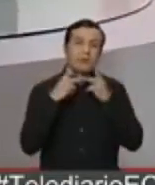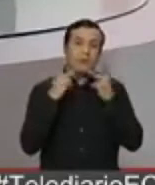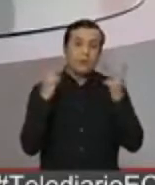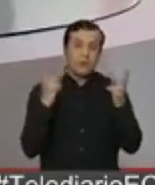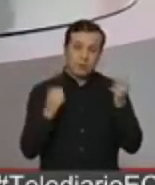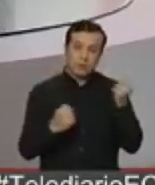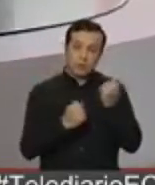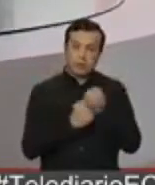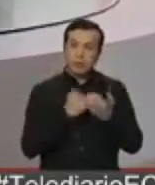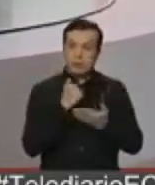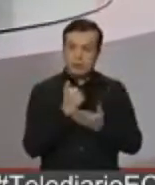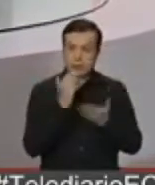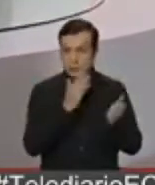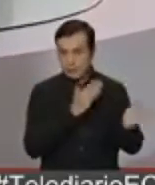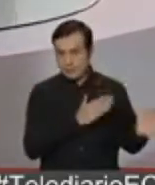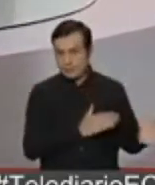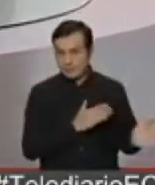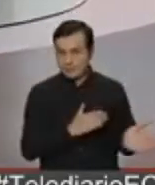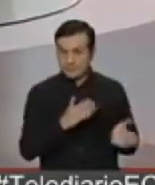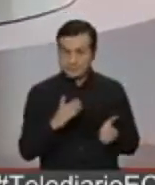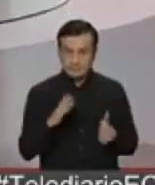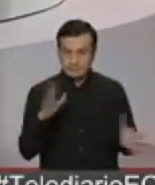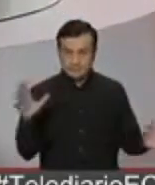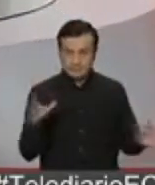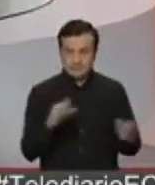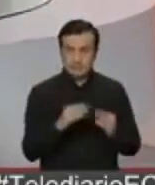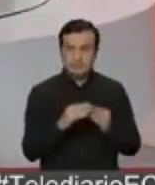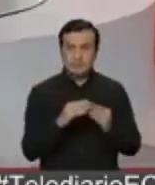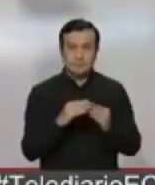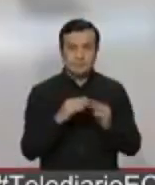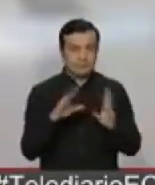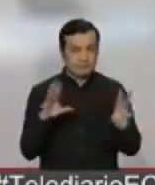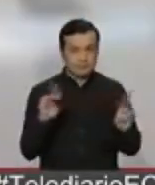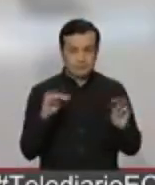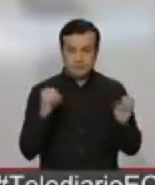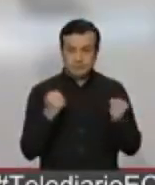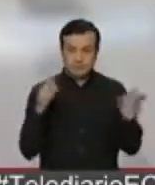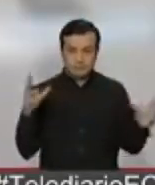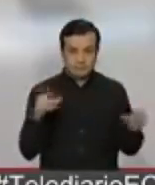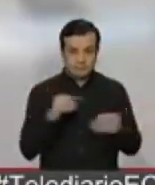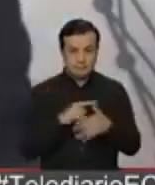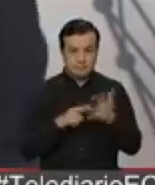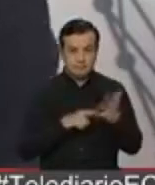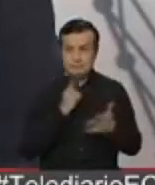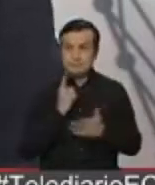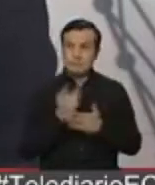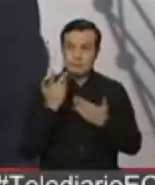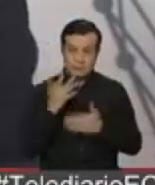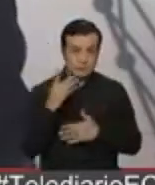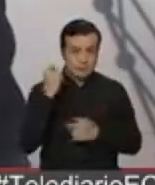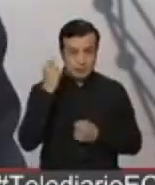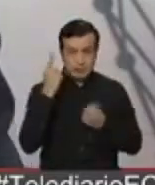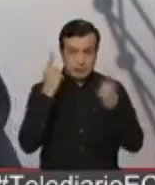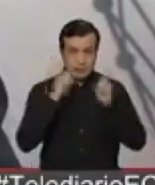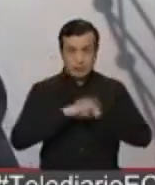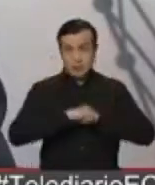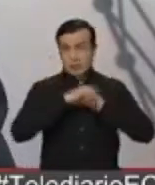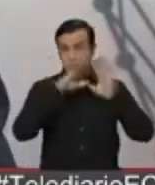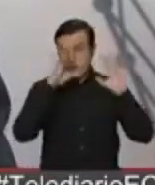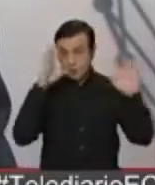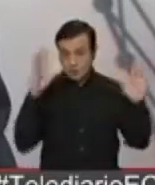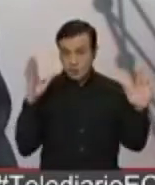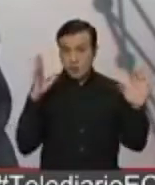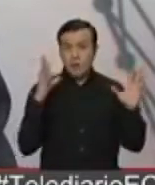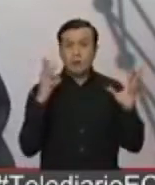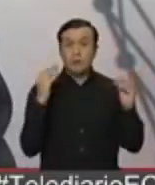fortaleciendo lo ya con la estructura completa del ministerio de inclusión económica y social claro entonces debemos entender que una buena parte de los